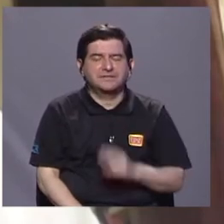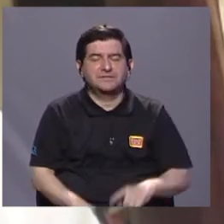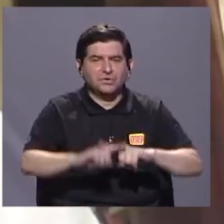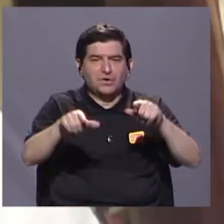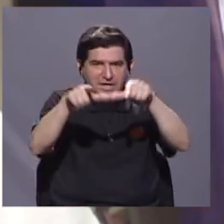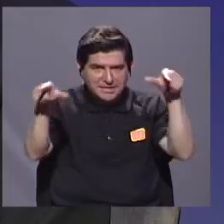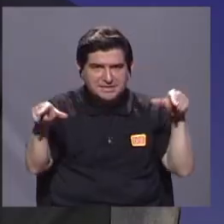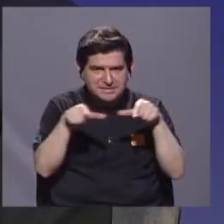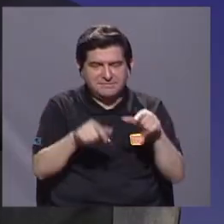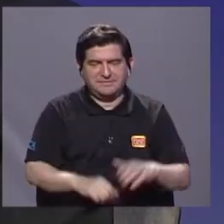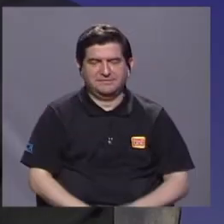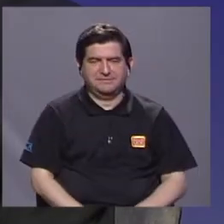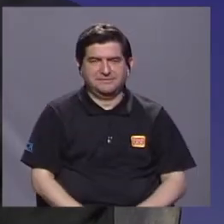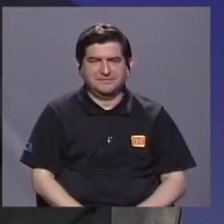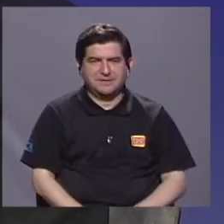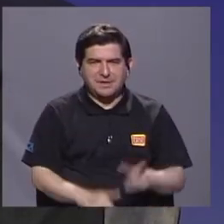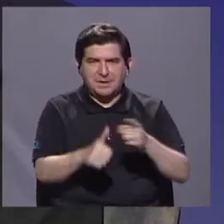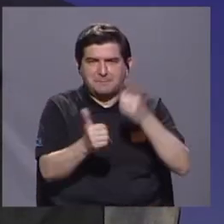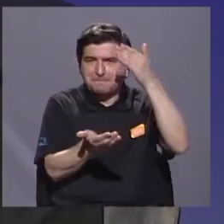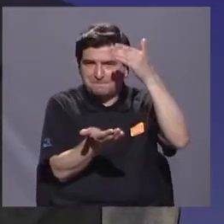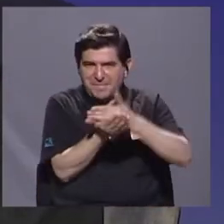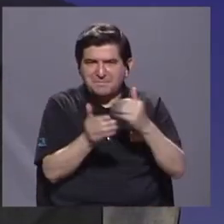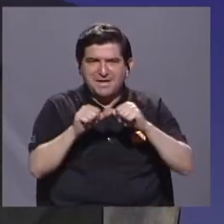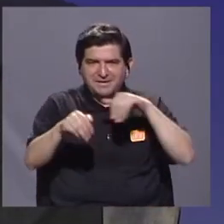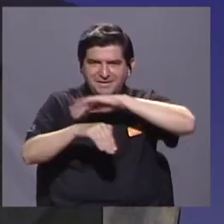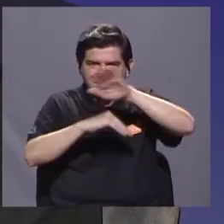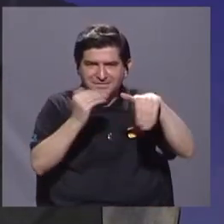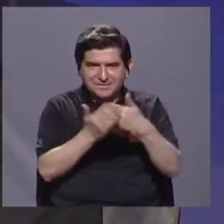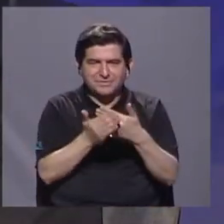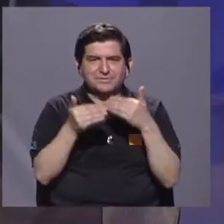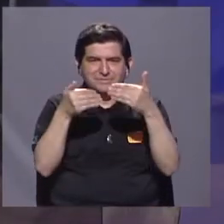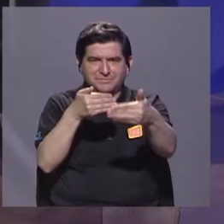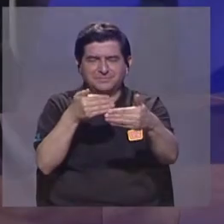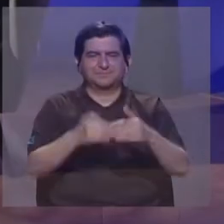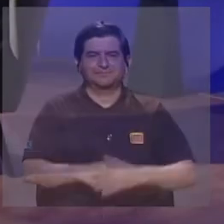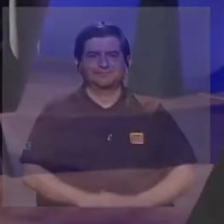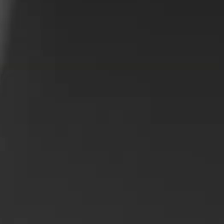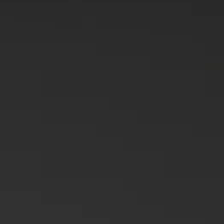zonas. Perfecto. Permíteme hacer una primera pausa y ya regresamos.